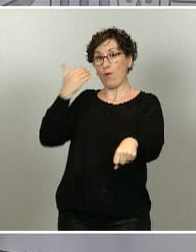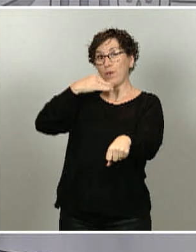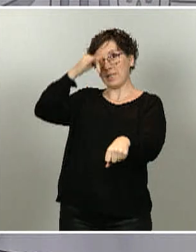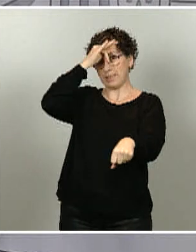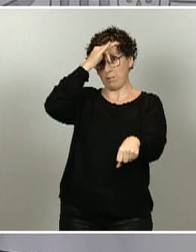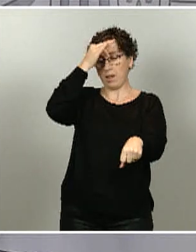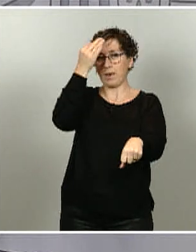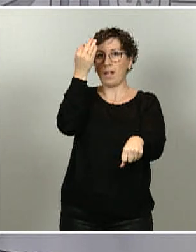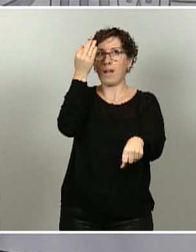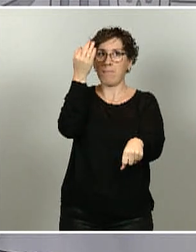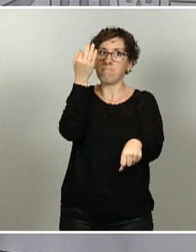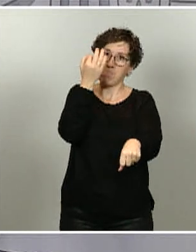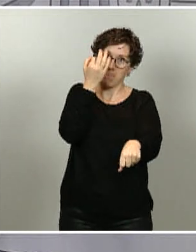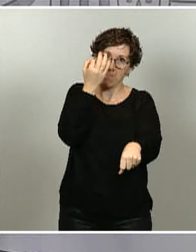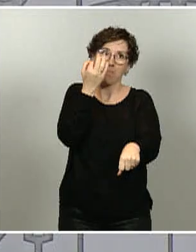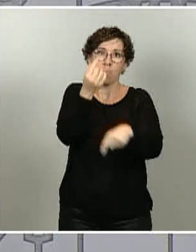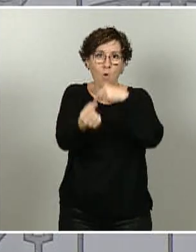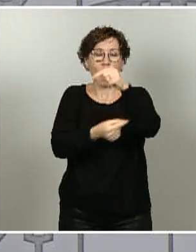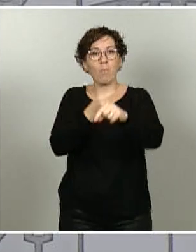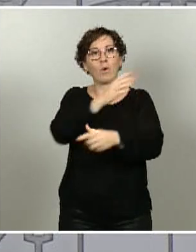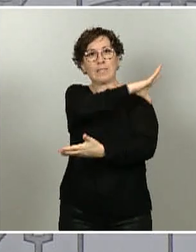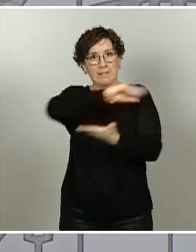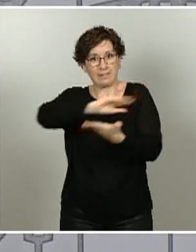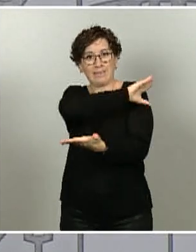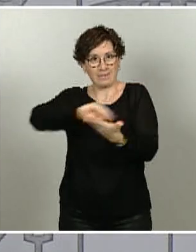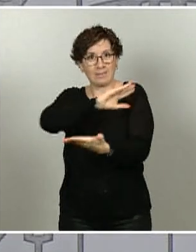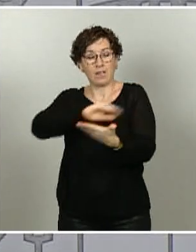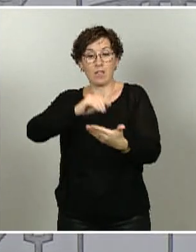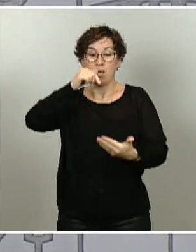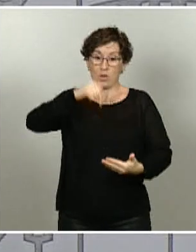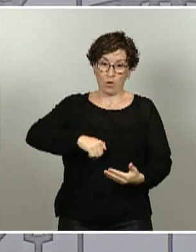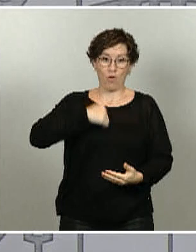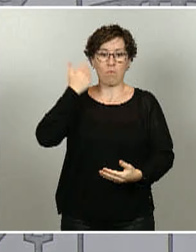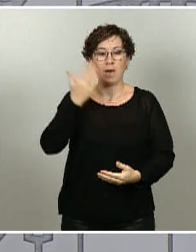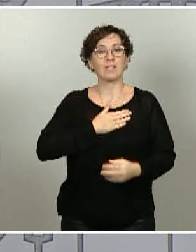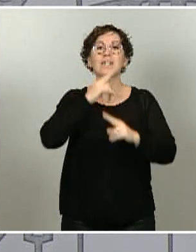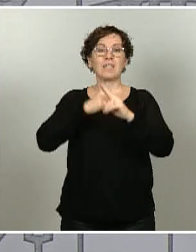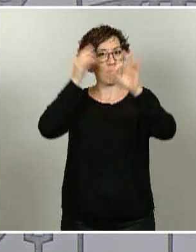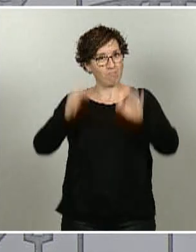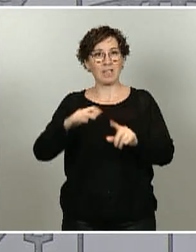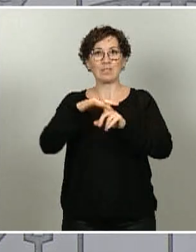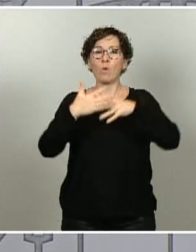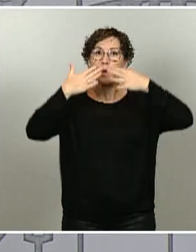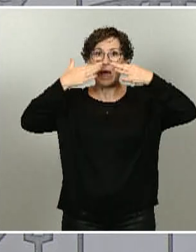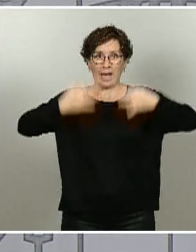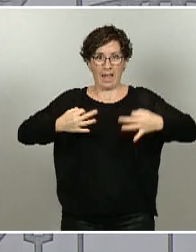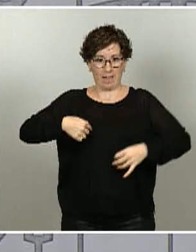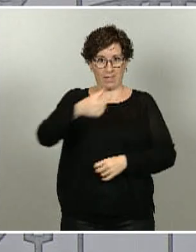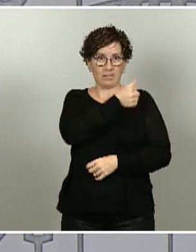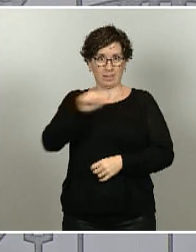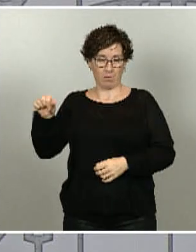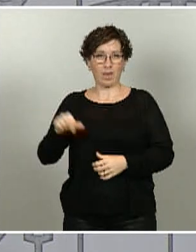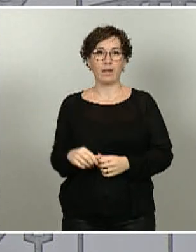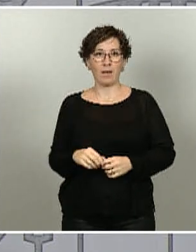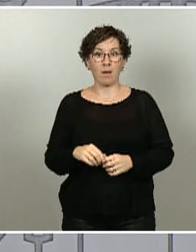ido recuperando, y entre hoy y mañana veremos ya la situación real de esta semana. Por lo que vemos hoy, la situación parece